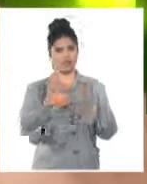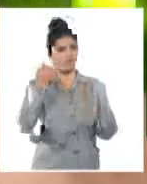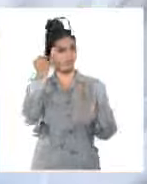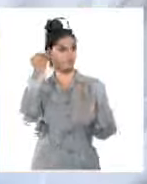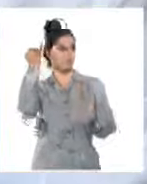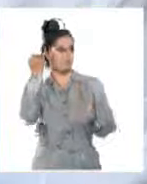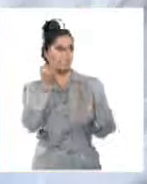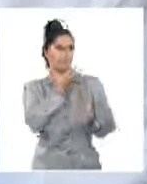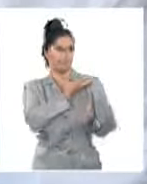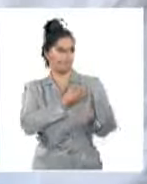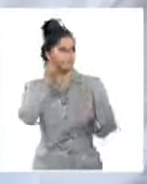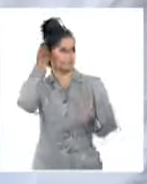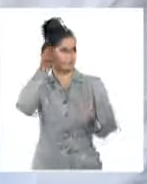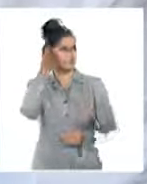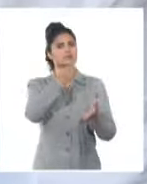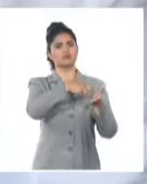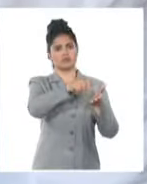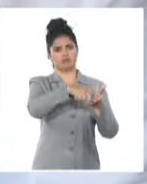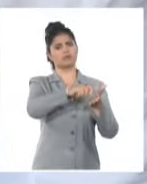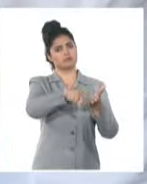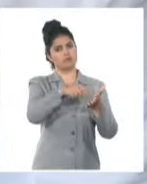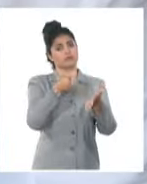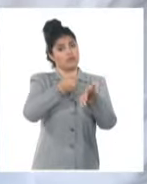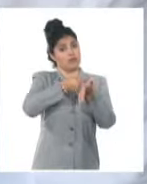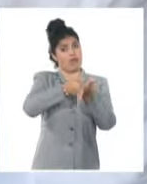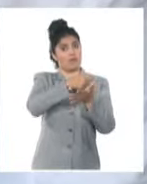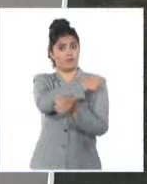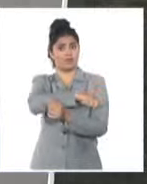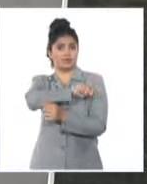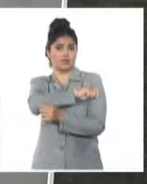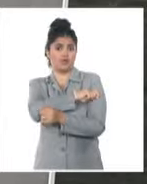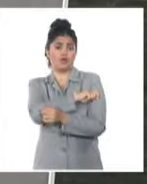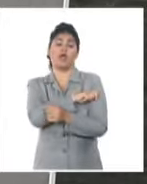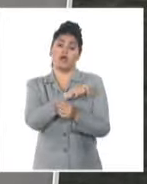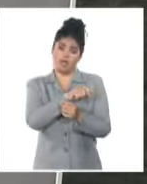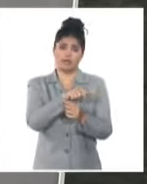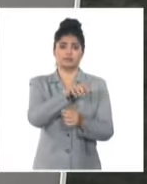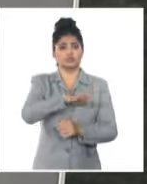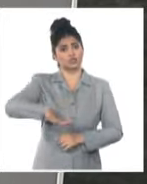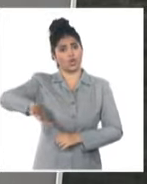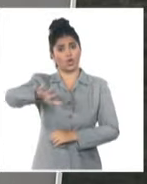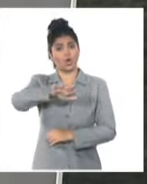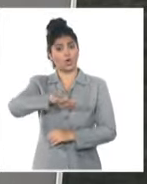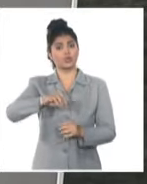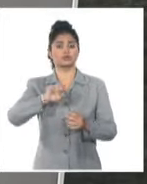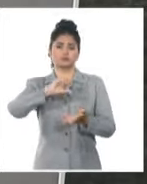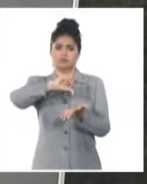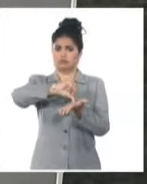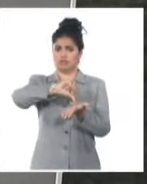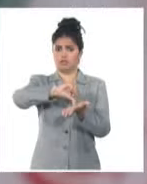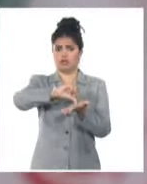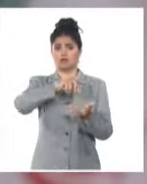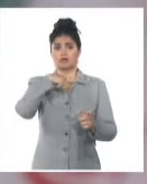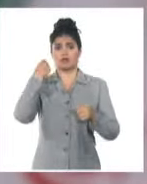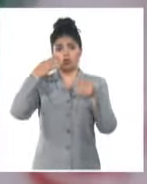del gobierno y pueblo cubanos a los hermanos iraníes en momentos de mucho dolor por la pérdida de sus